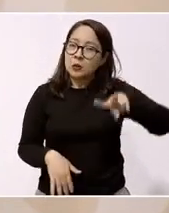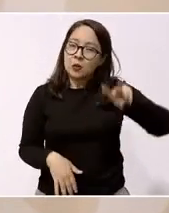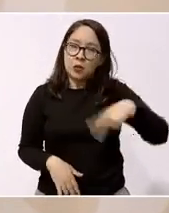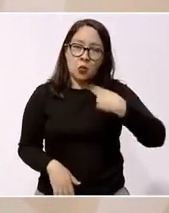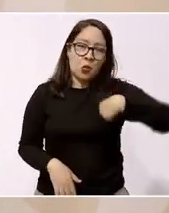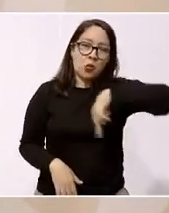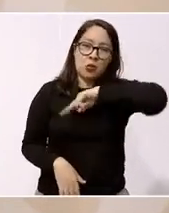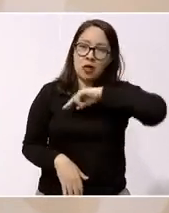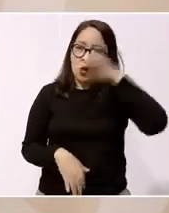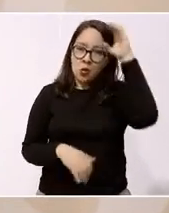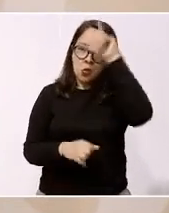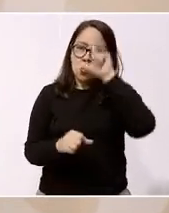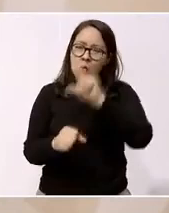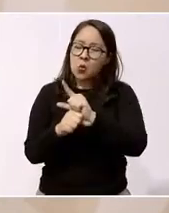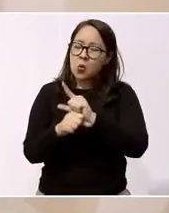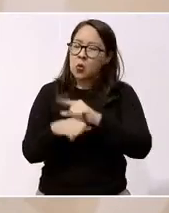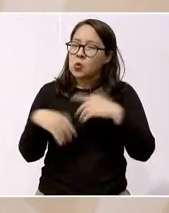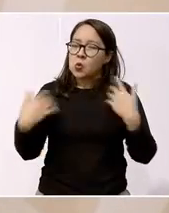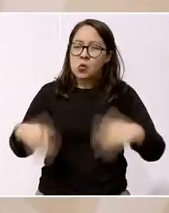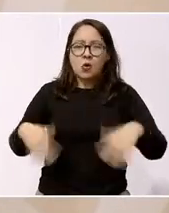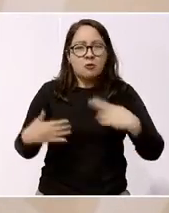nos salvan